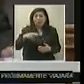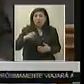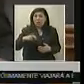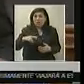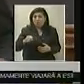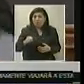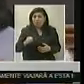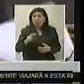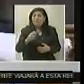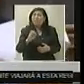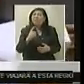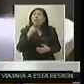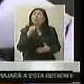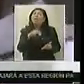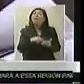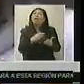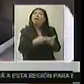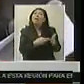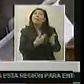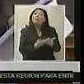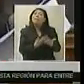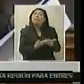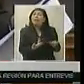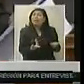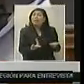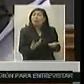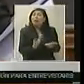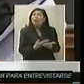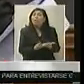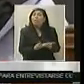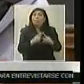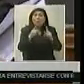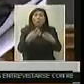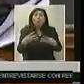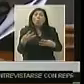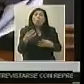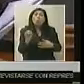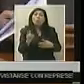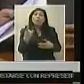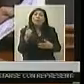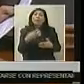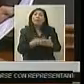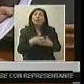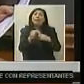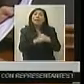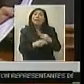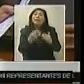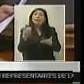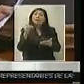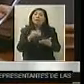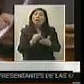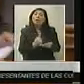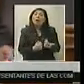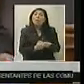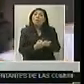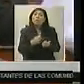Vidal Añaños. ¿Qué hace esta resolución directoral? Aprueba el padrón de usuarios del Programa Nacional de Asistencia